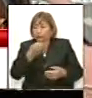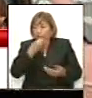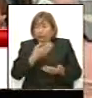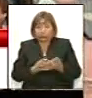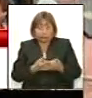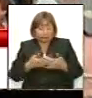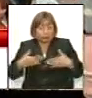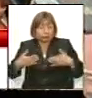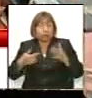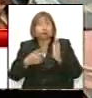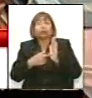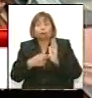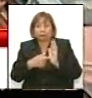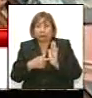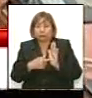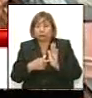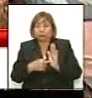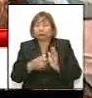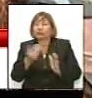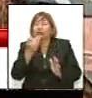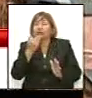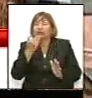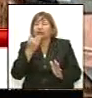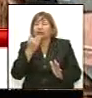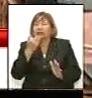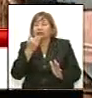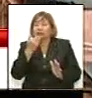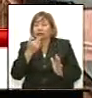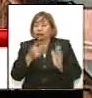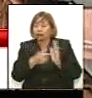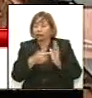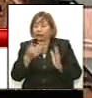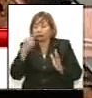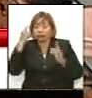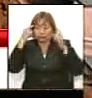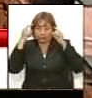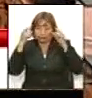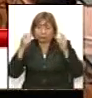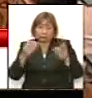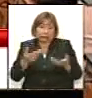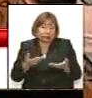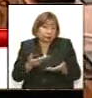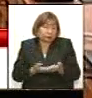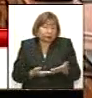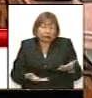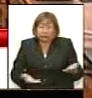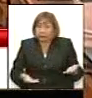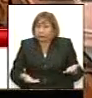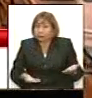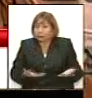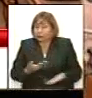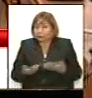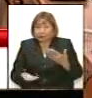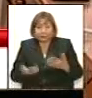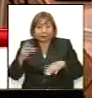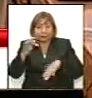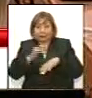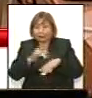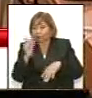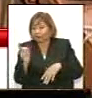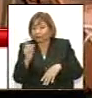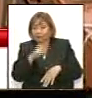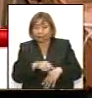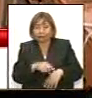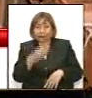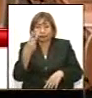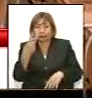puedo identificar quién es ese policía que se descuidó. Pero acá muy sutilmente no quiere tocar ni a uno ni a